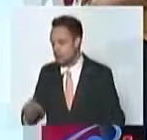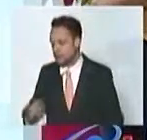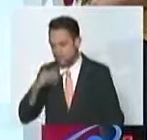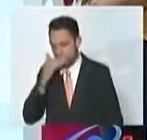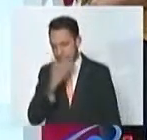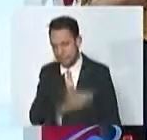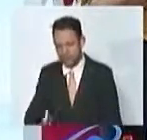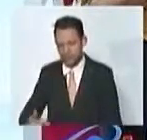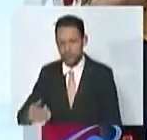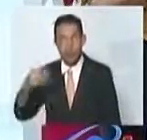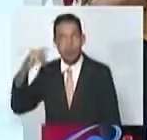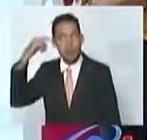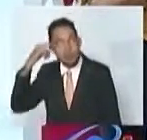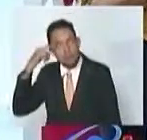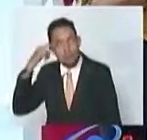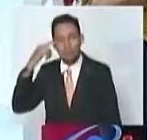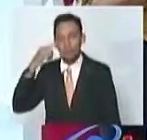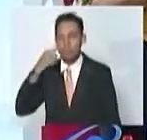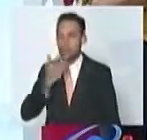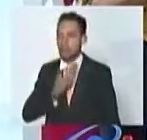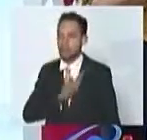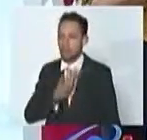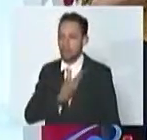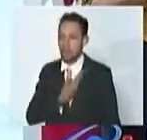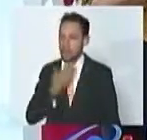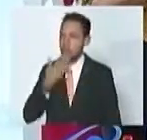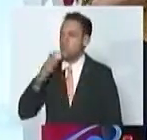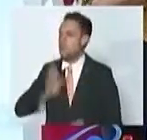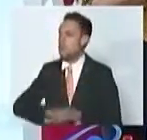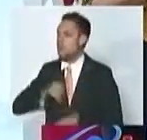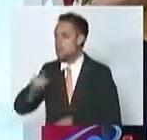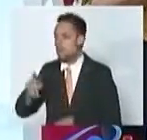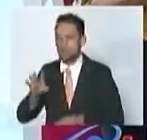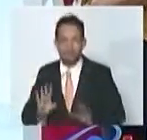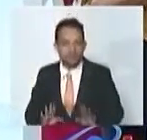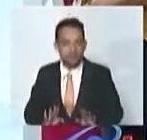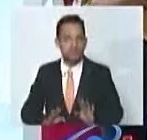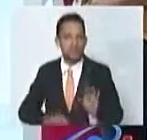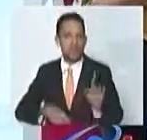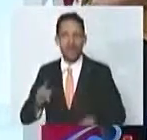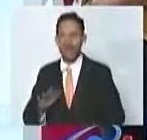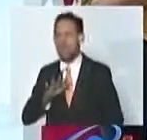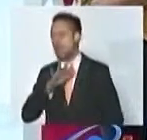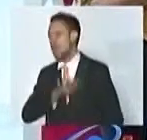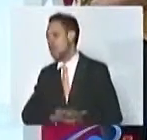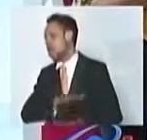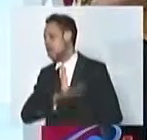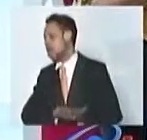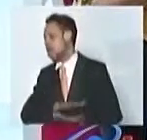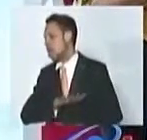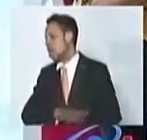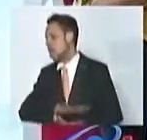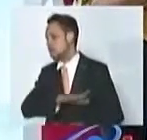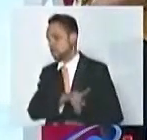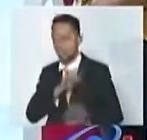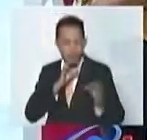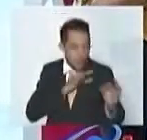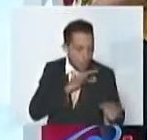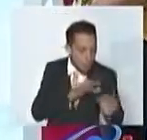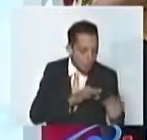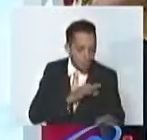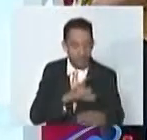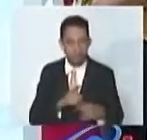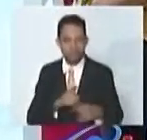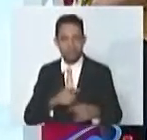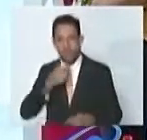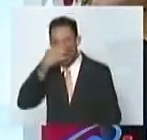De pronto pensemos en los padres, que son los responsables de estos chicos. Cuando existen